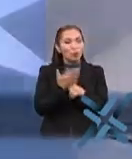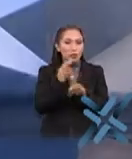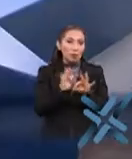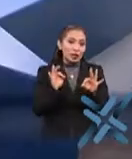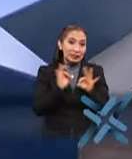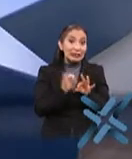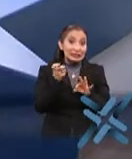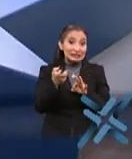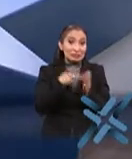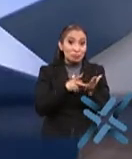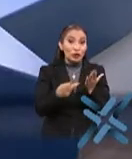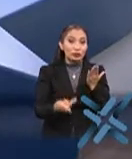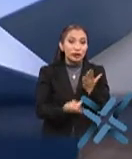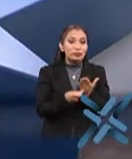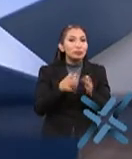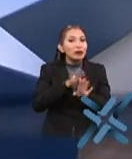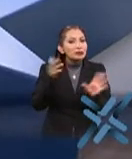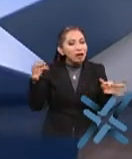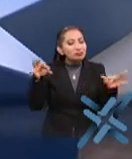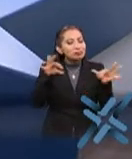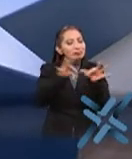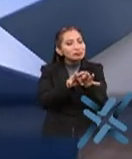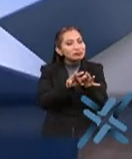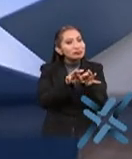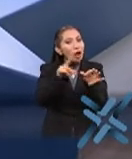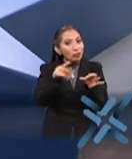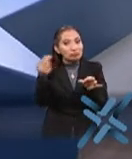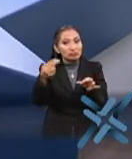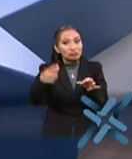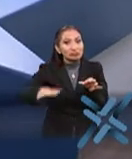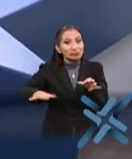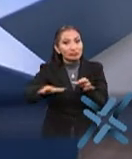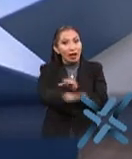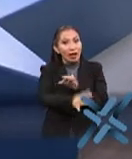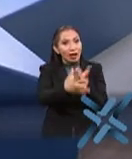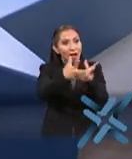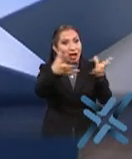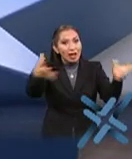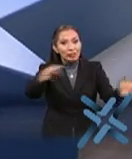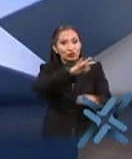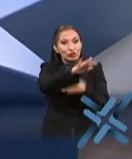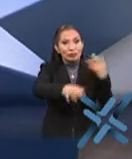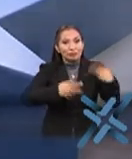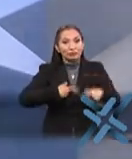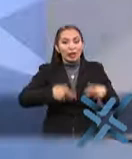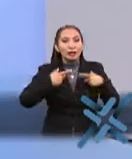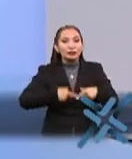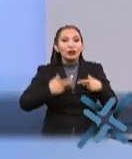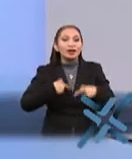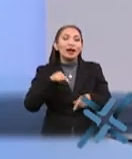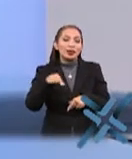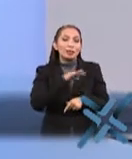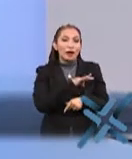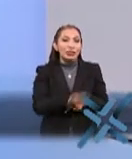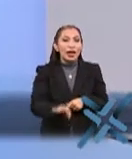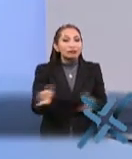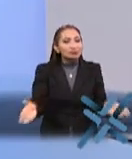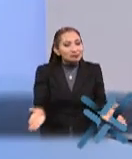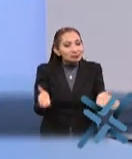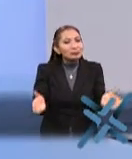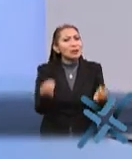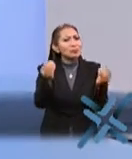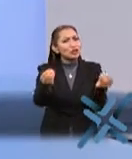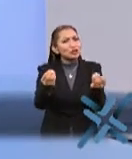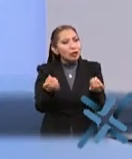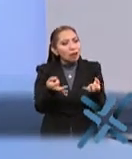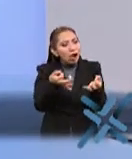importante el proyecto porque está vinculado con una necesidad pues muy amplia de toda la población y donde se puede motivar pues